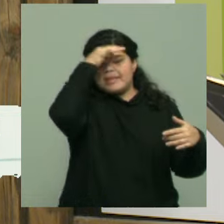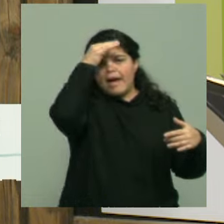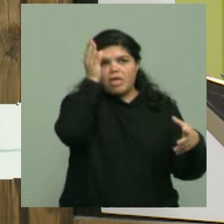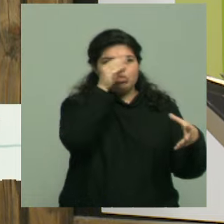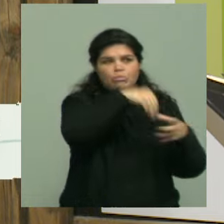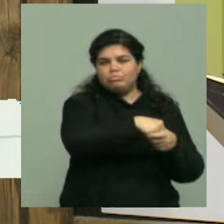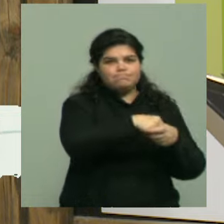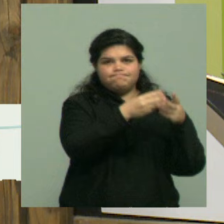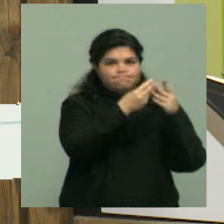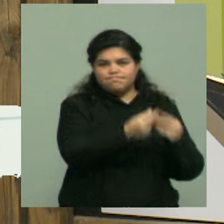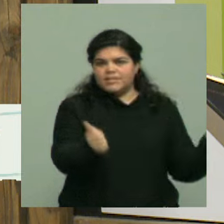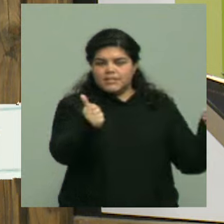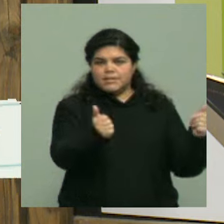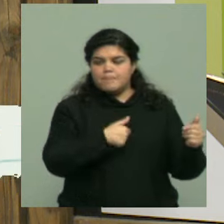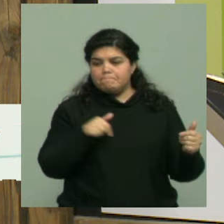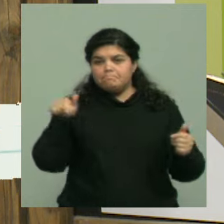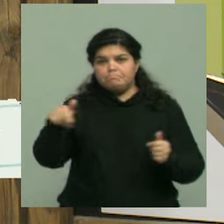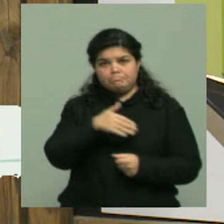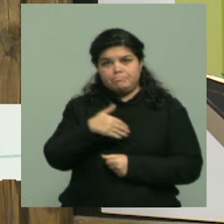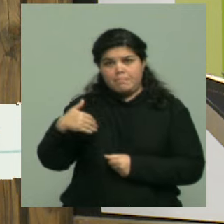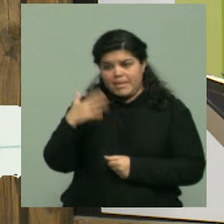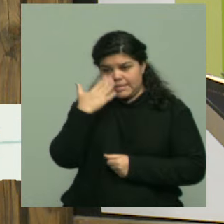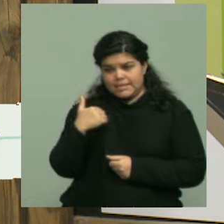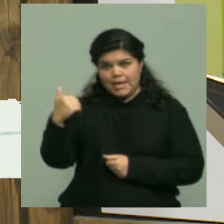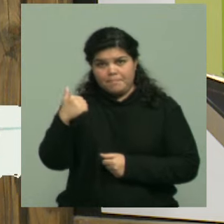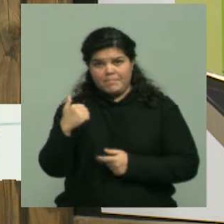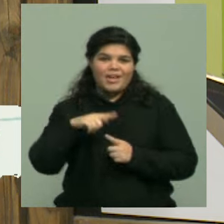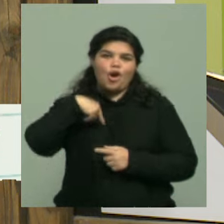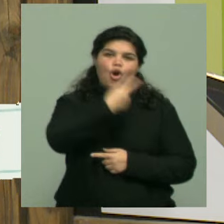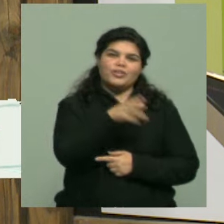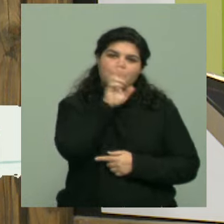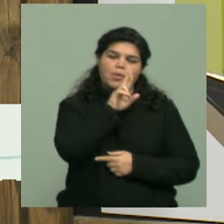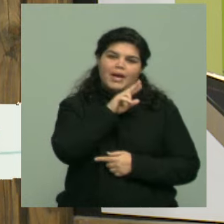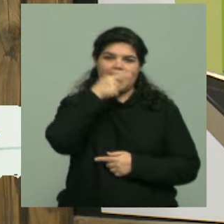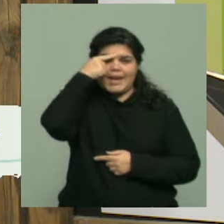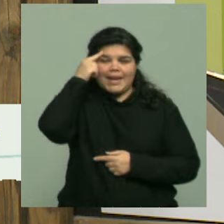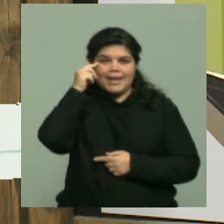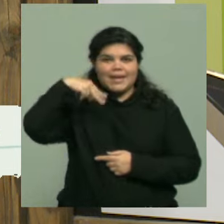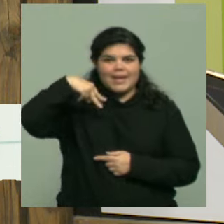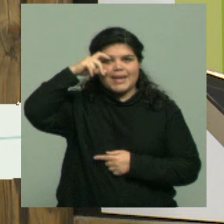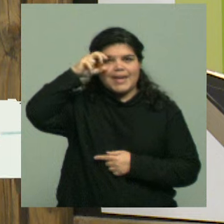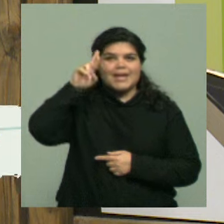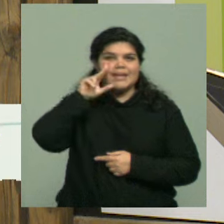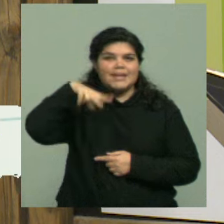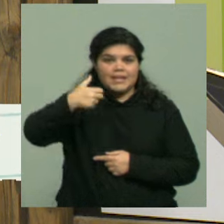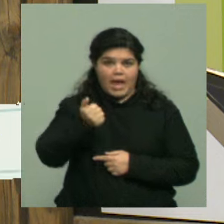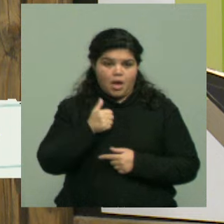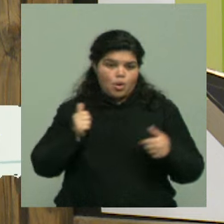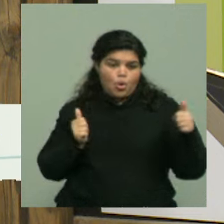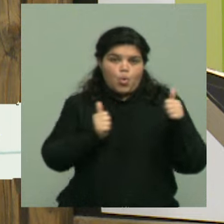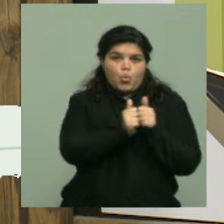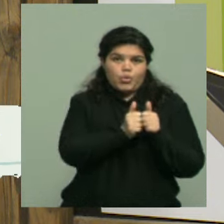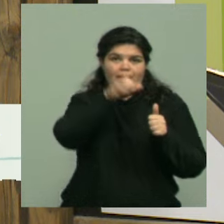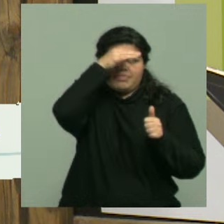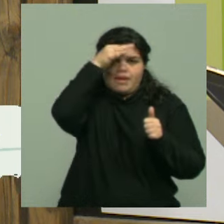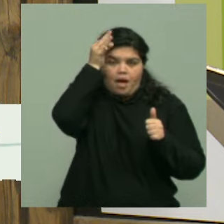se deja de hacer. Y esta mamá me convoca a mí y a la profesora Nerina Guzmán, que también hacíamos teatro con ella, y